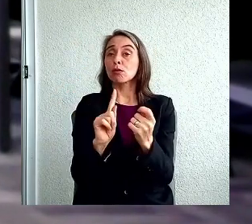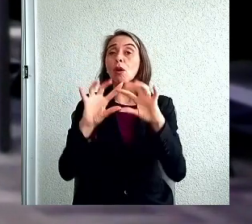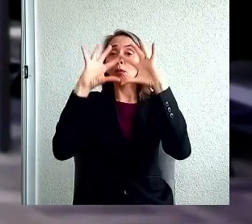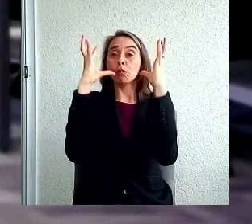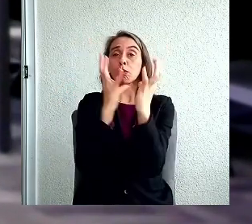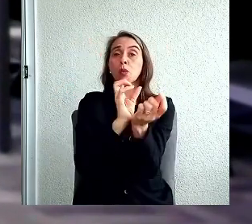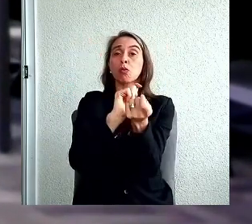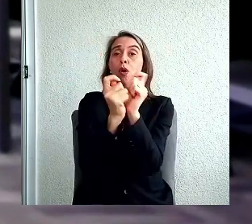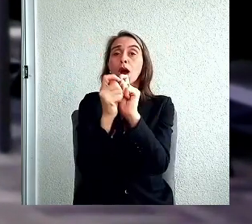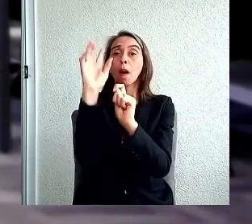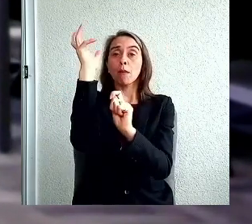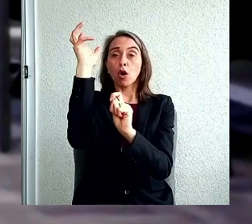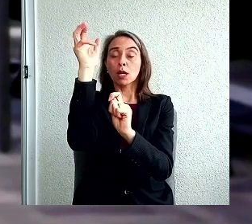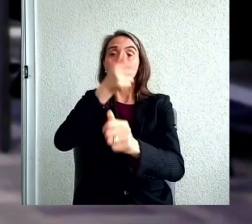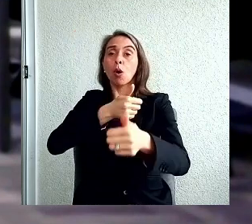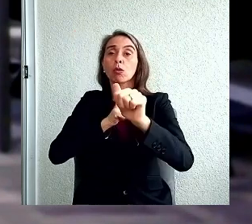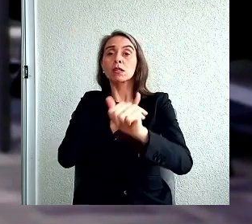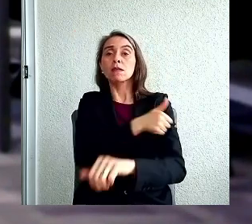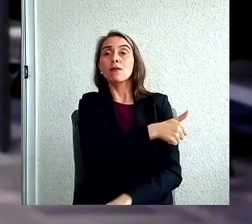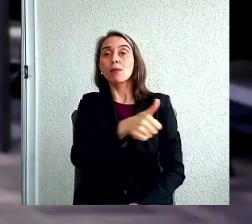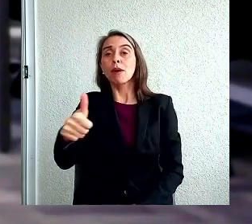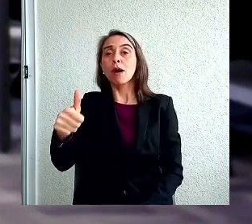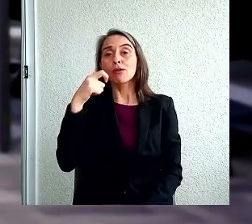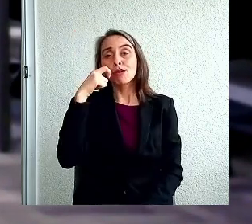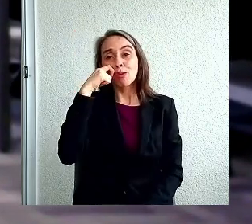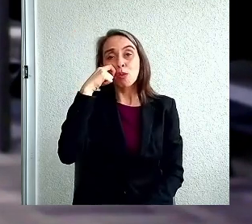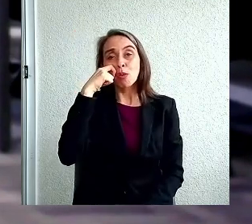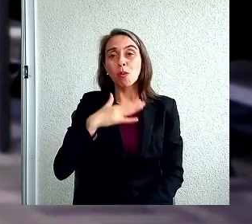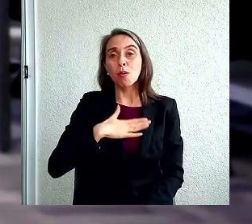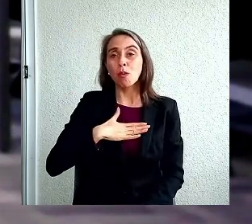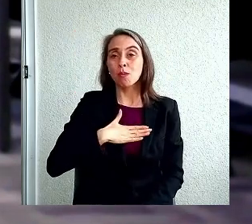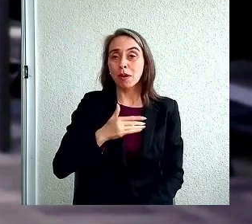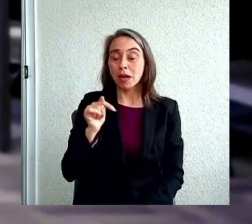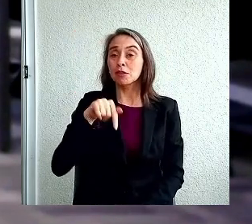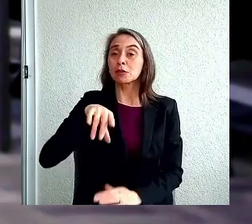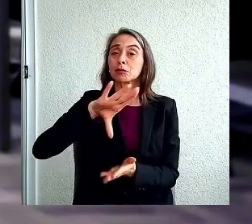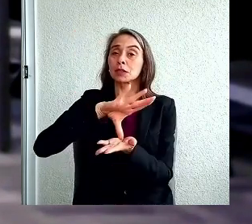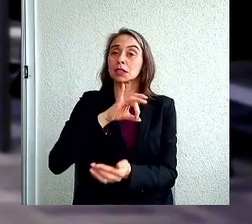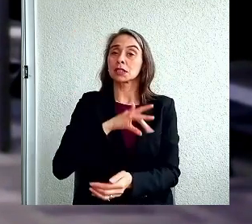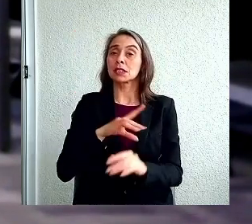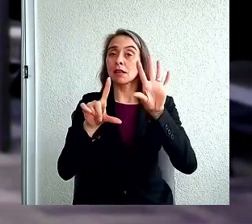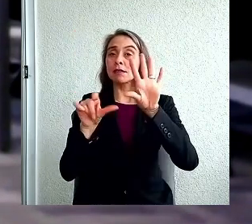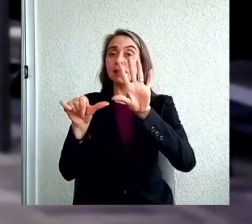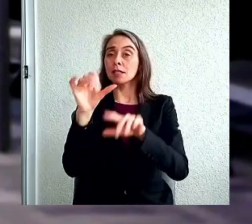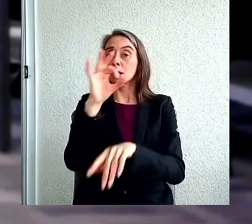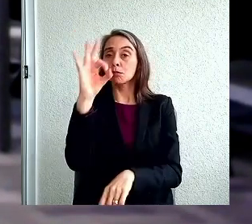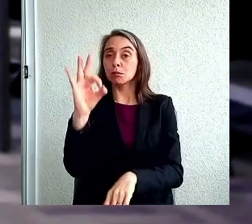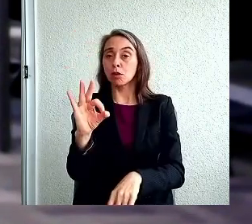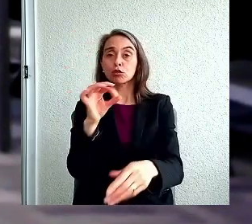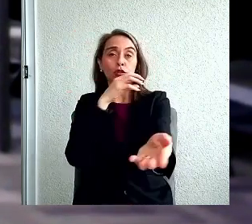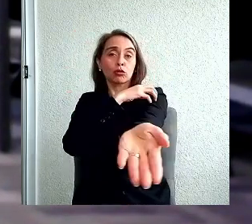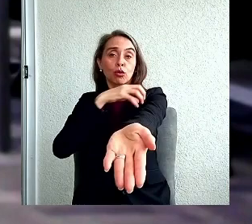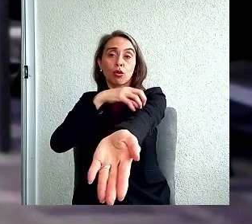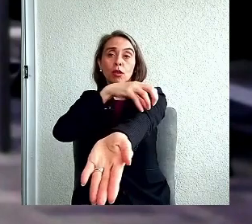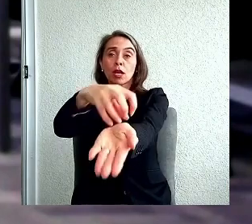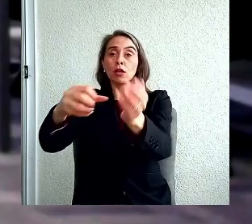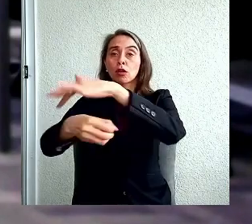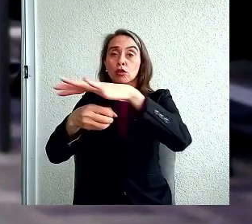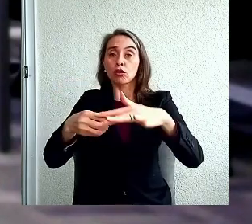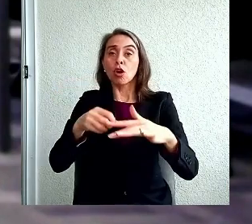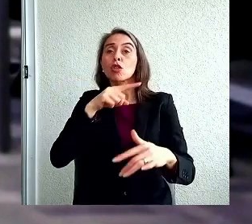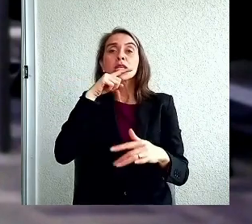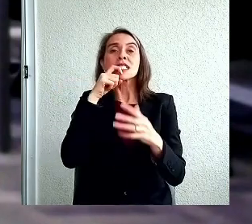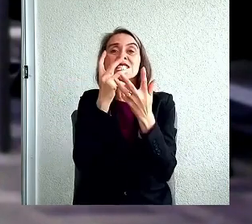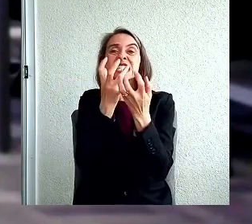reto humanitario. En nuestro país, el 76% del territorio está afectado por la sequía y la